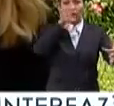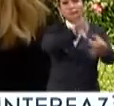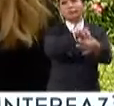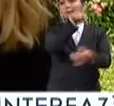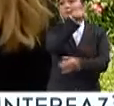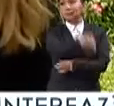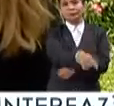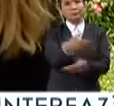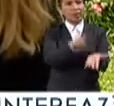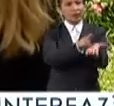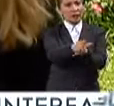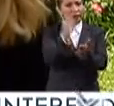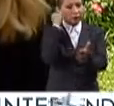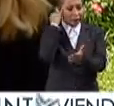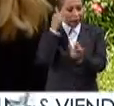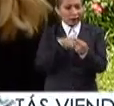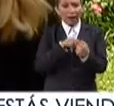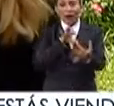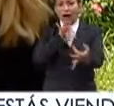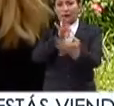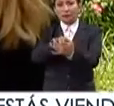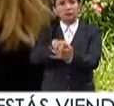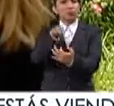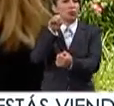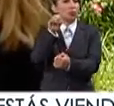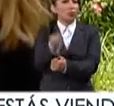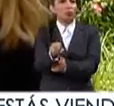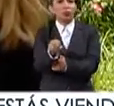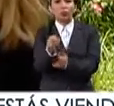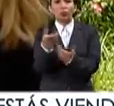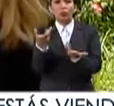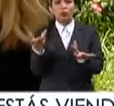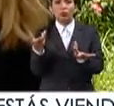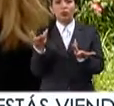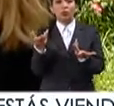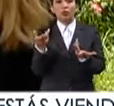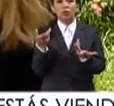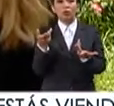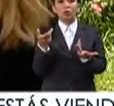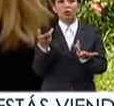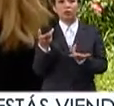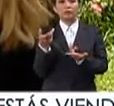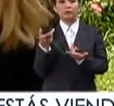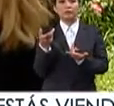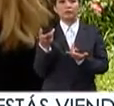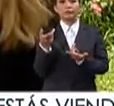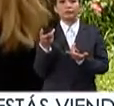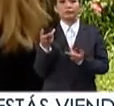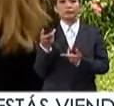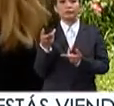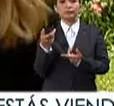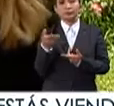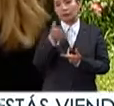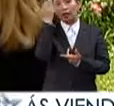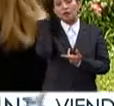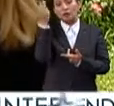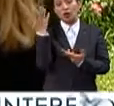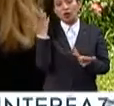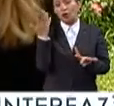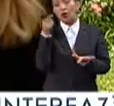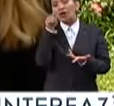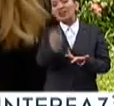los derechos indígenas algo que tiene que ver con no sé las